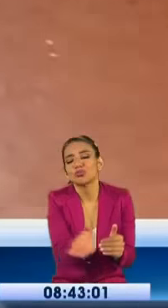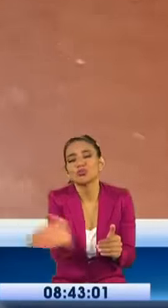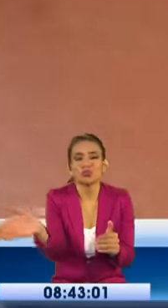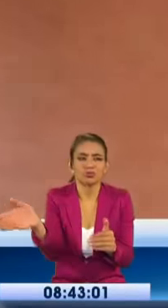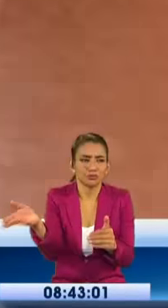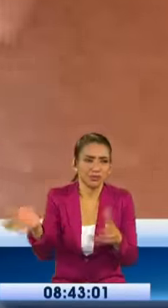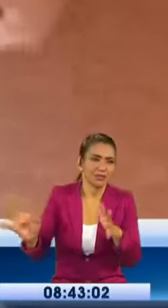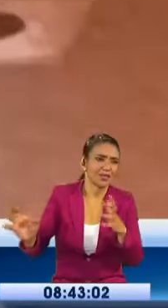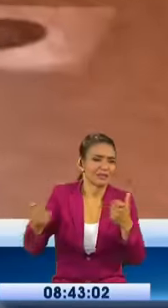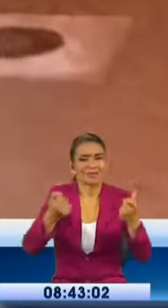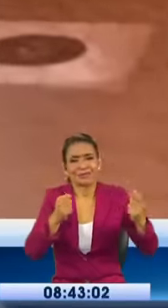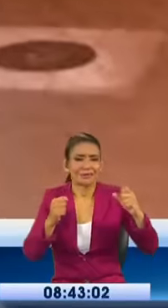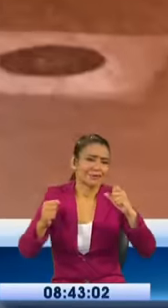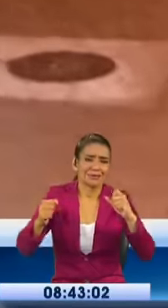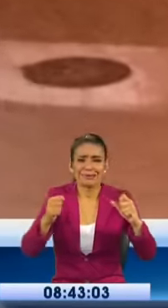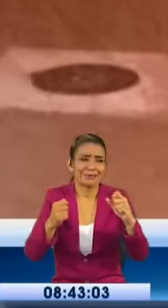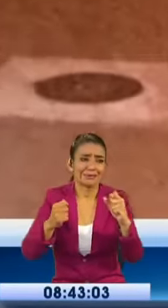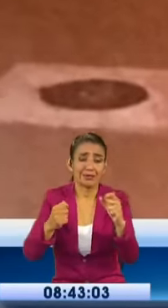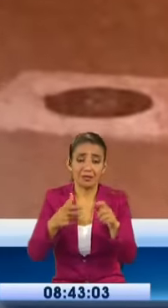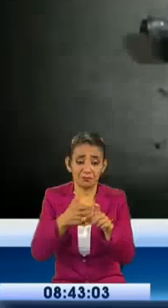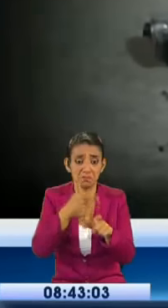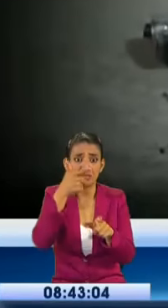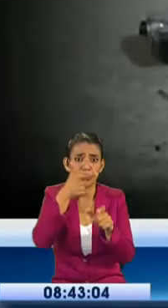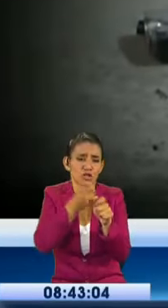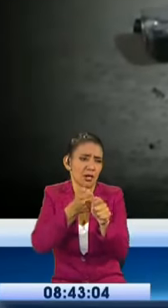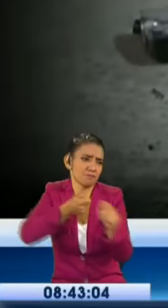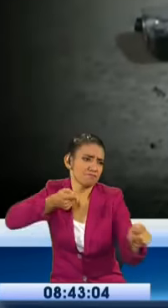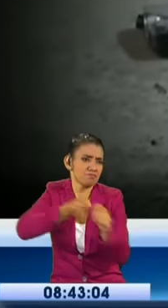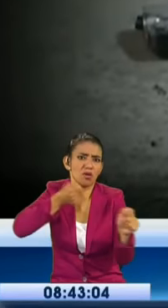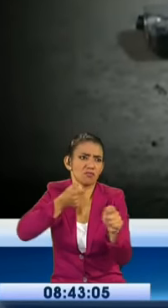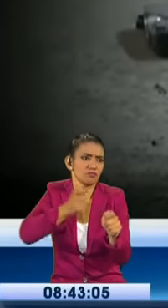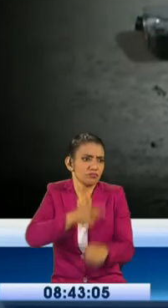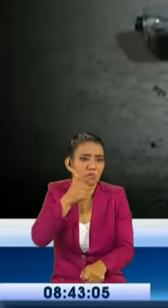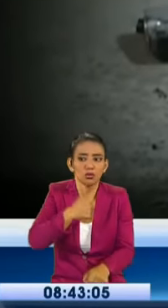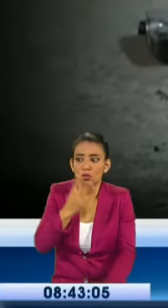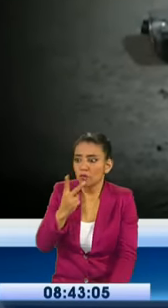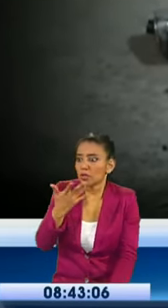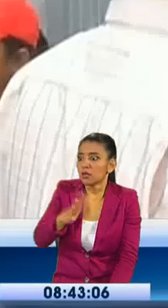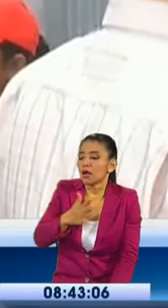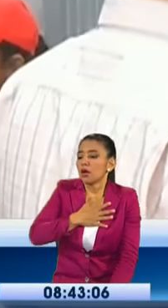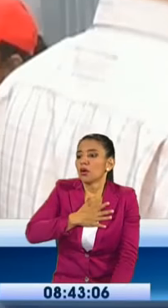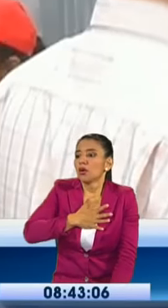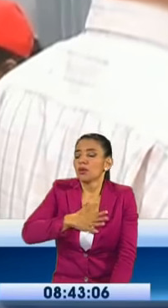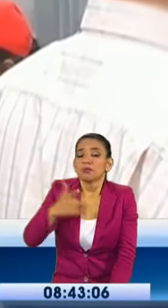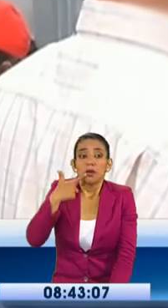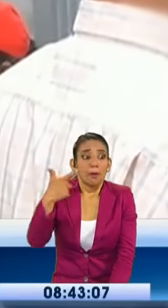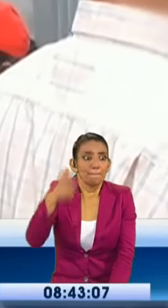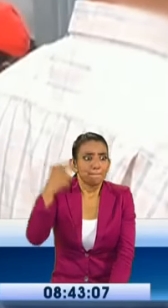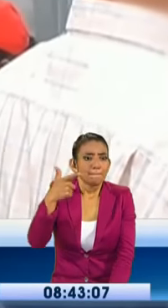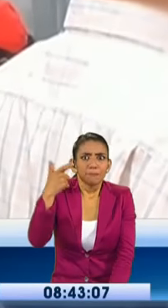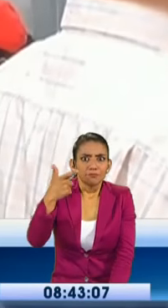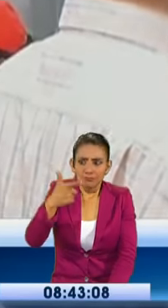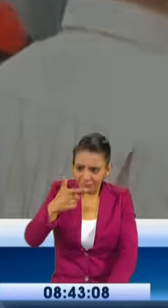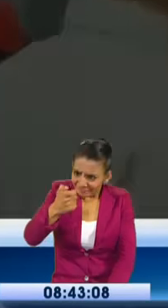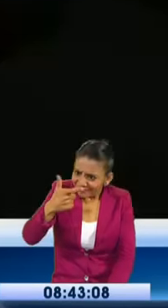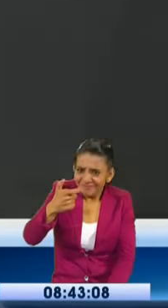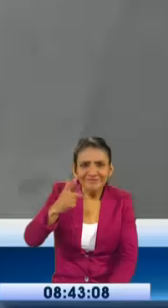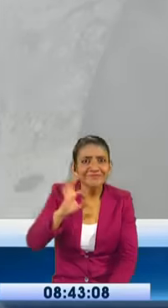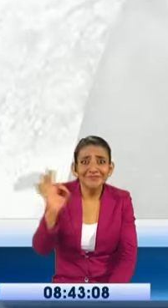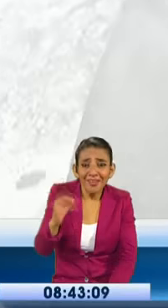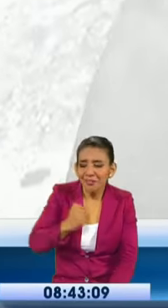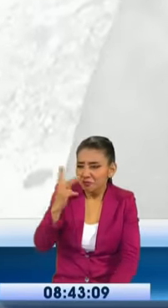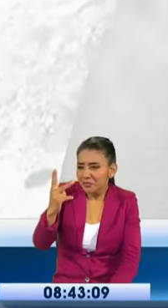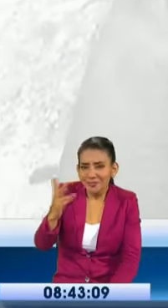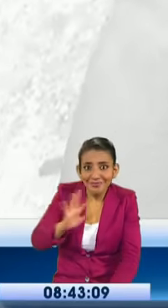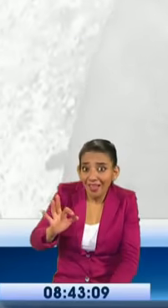forceo que tuve y me rastrillaron en una cartuchera, porque ya la vi, una cartuchera y no salió el tiro, y entonces como vi que ya no tenían armas,